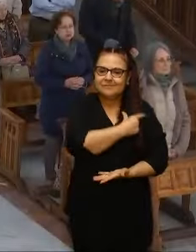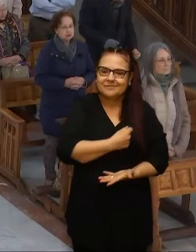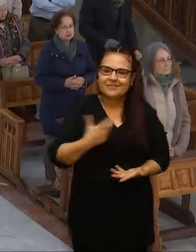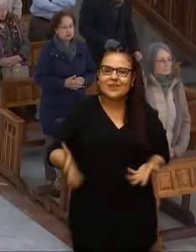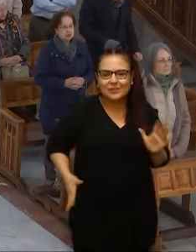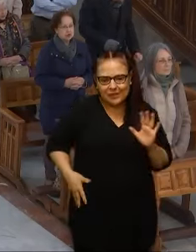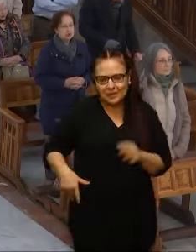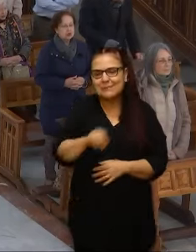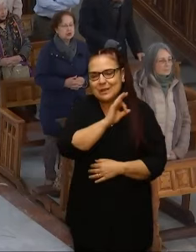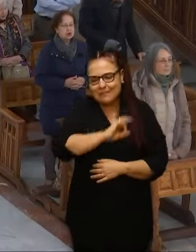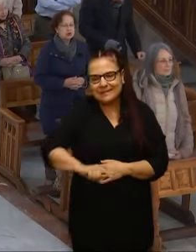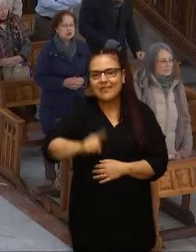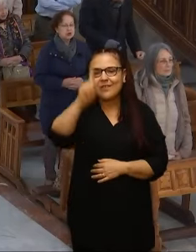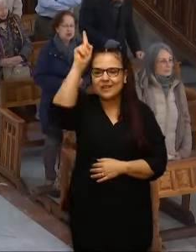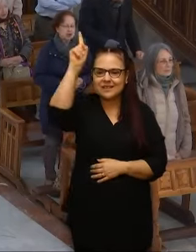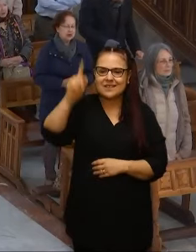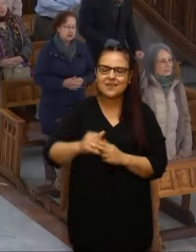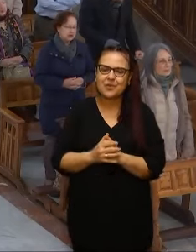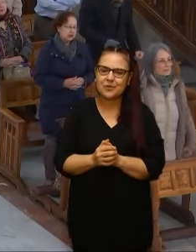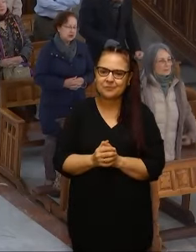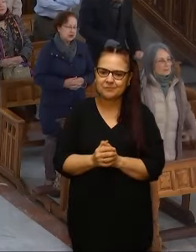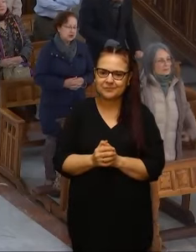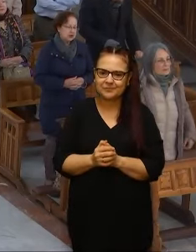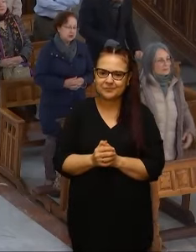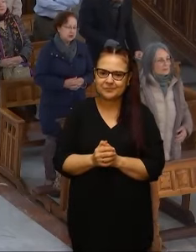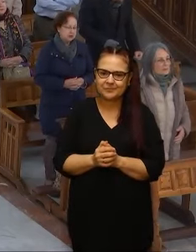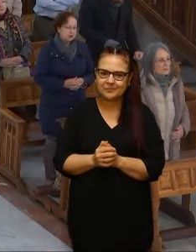Levantemos el corazón.